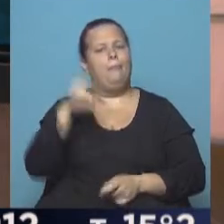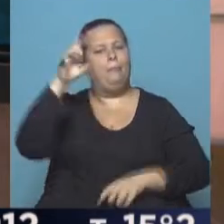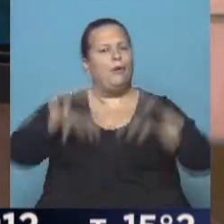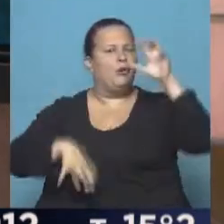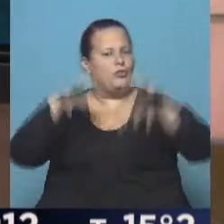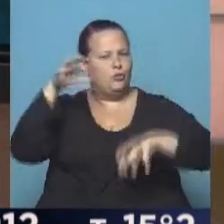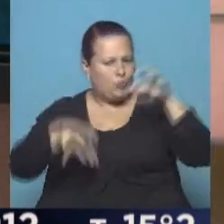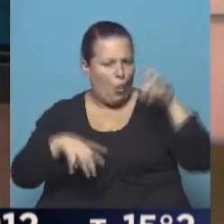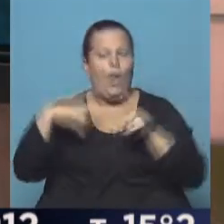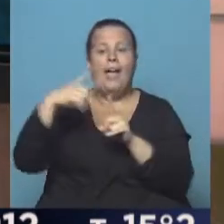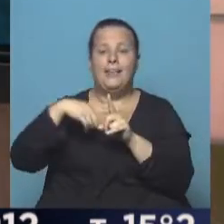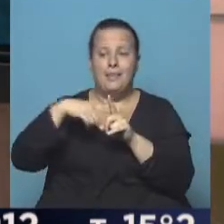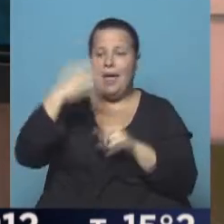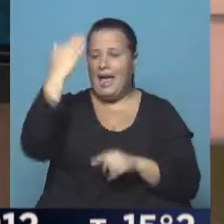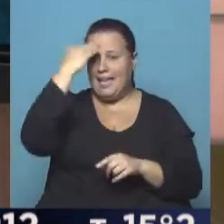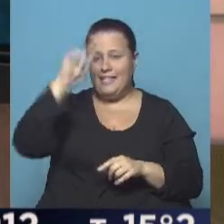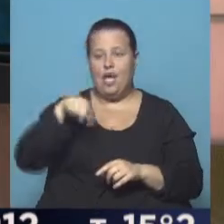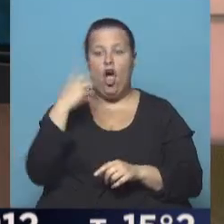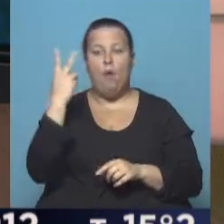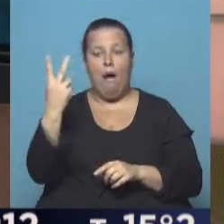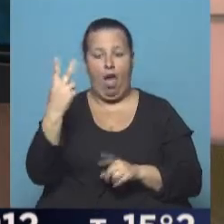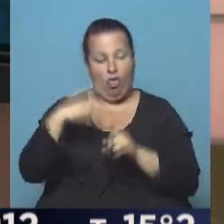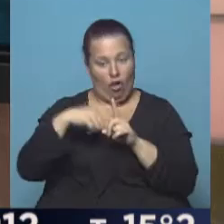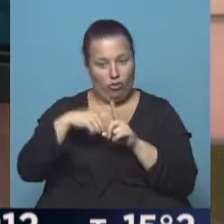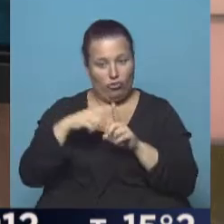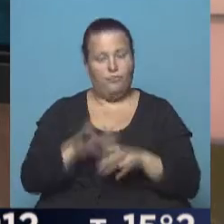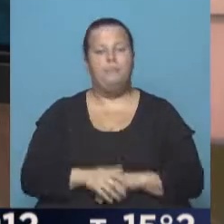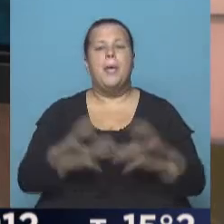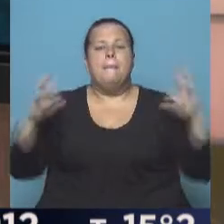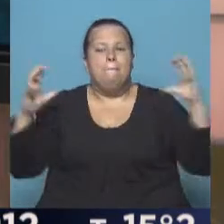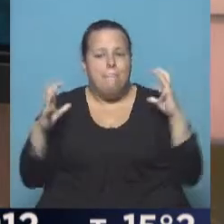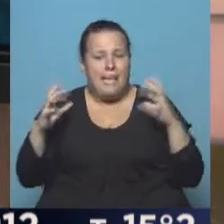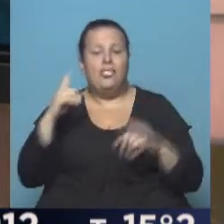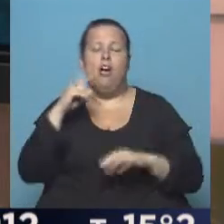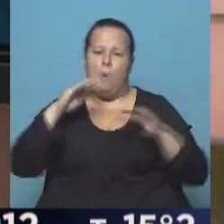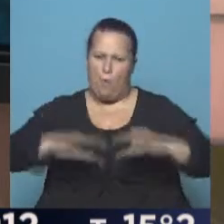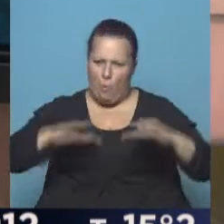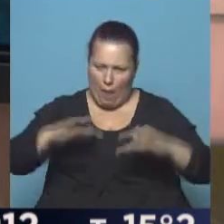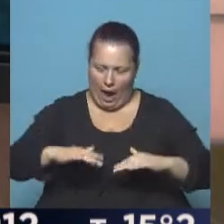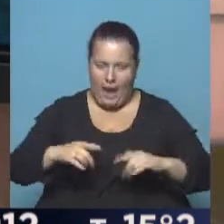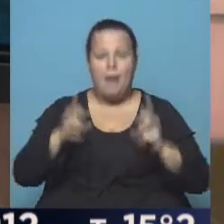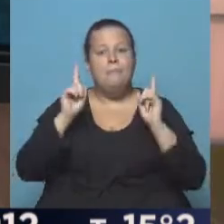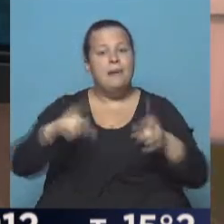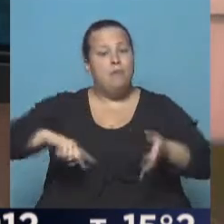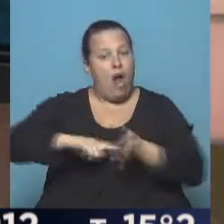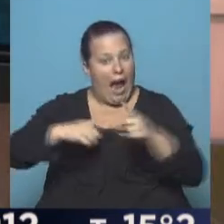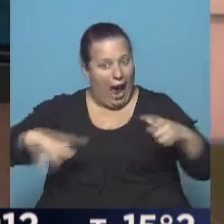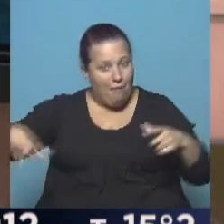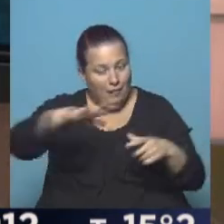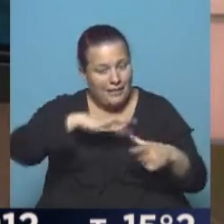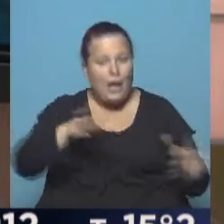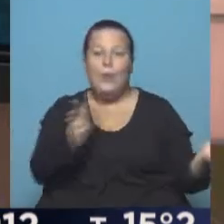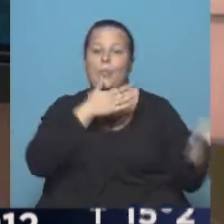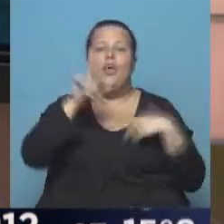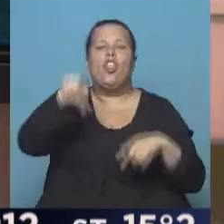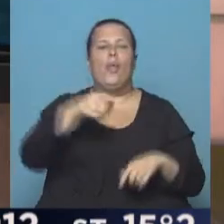algunas lluvias. La temperatura 15.2 en el termómetro, la presión atmosférica es baja y dentro de la ciudad el viento es